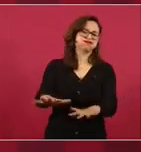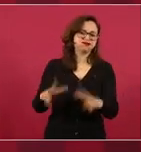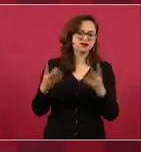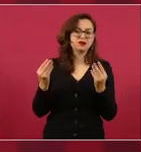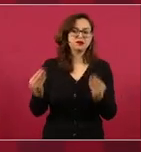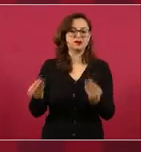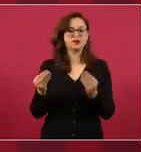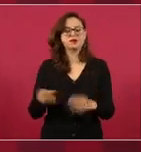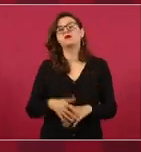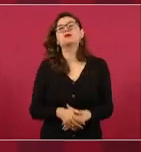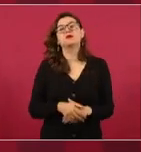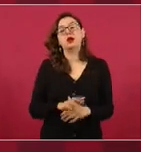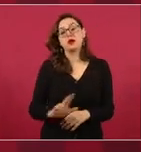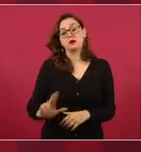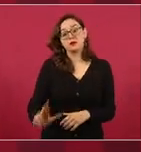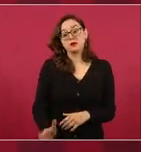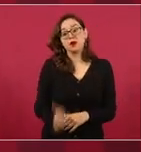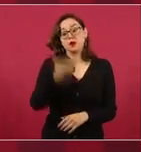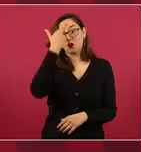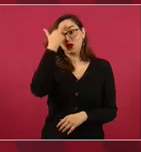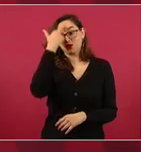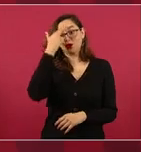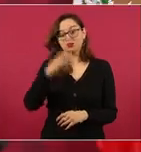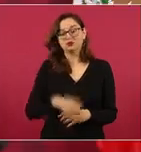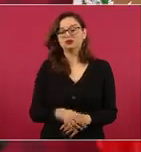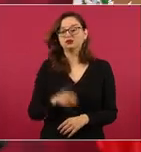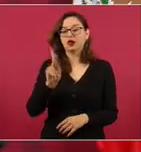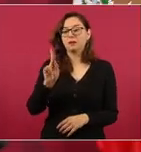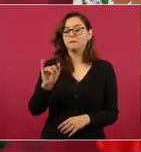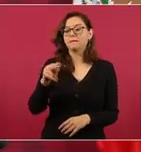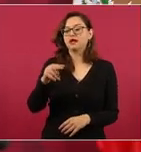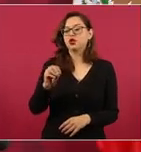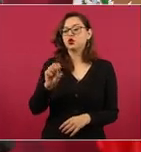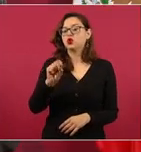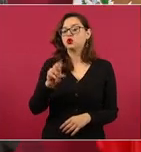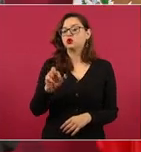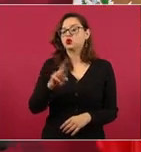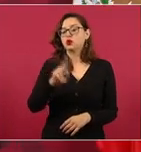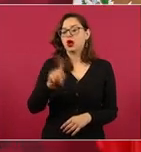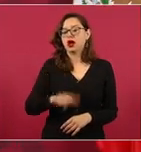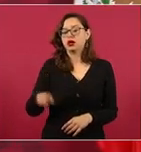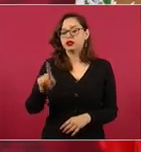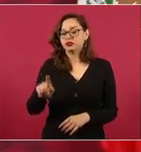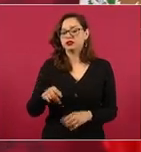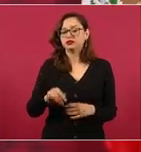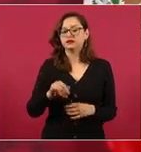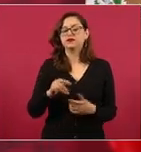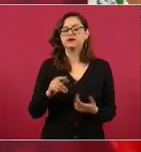Llegué una vez, uno. Ahí debe de estar todavía nuestro compañero,